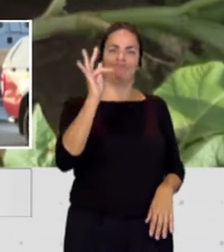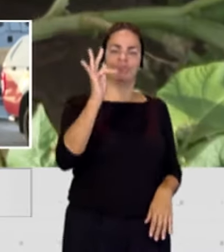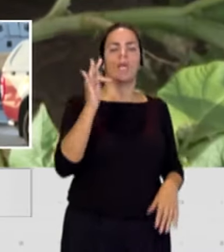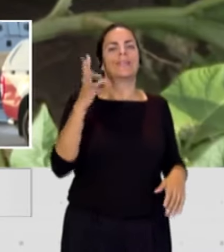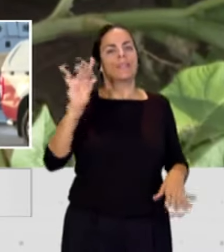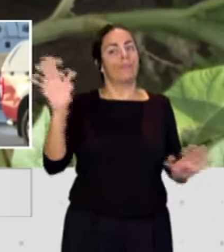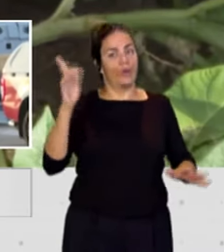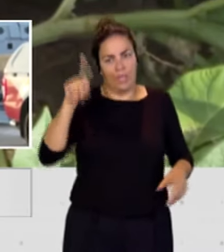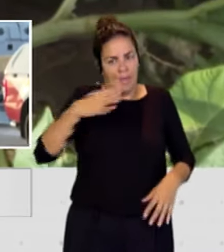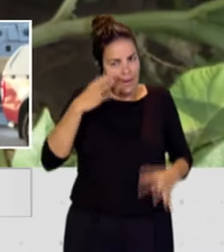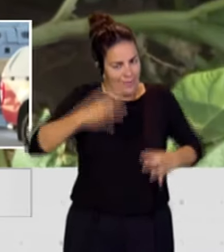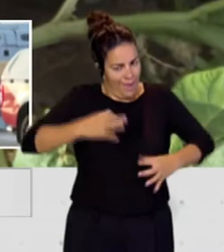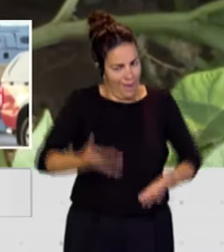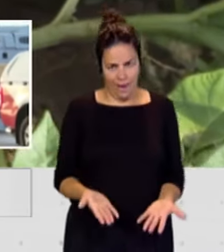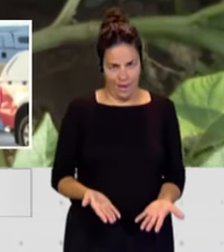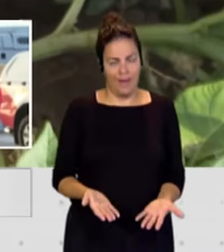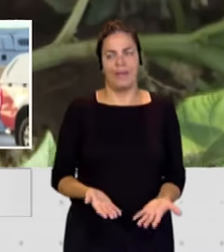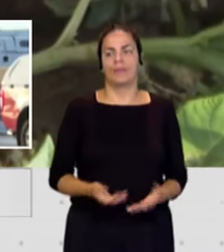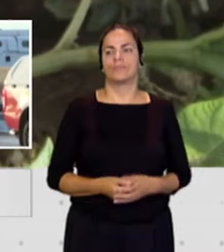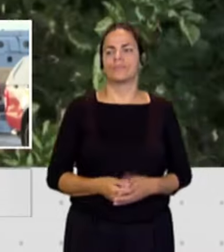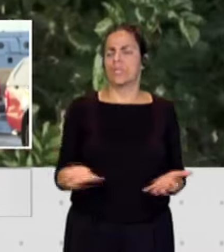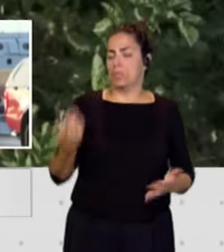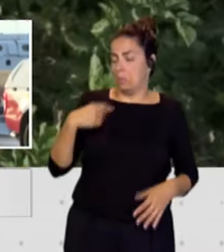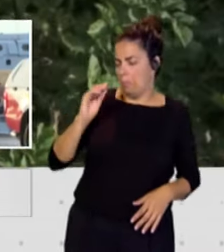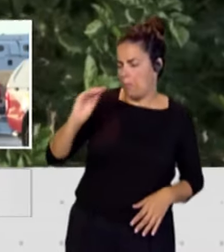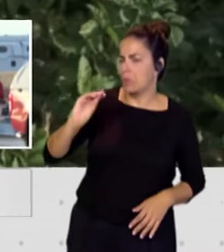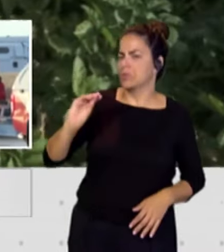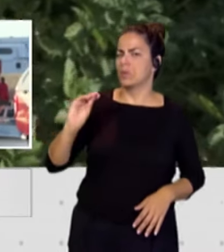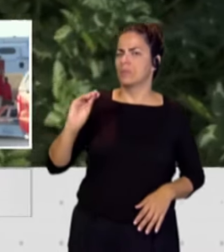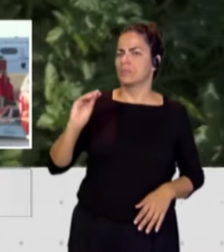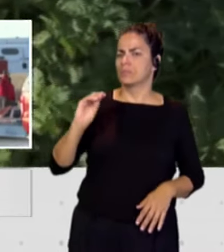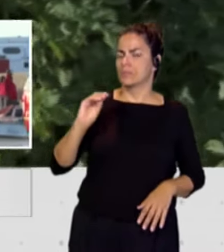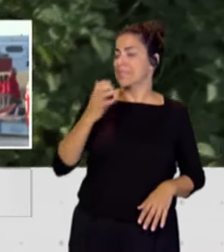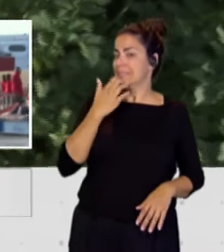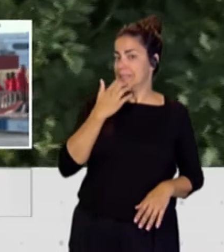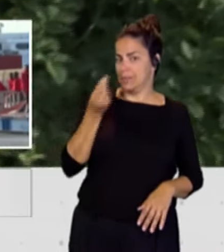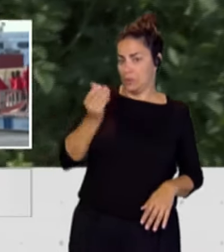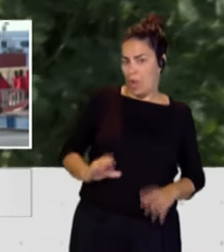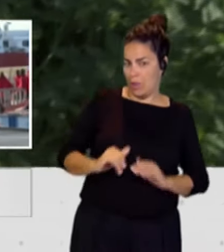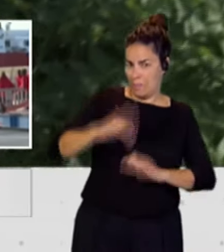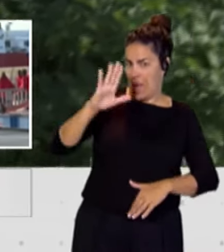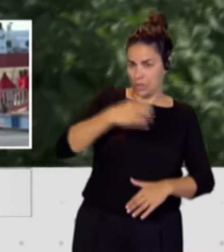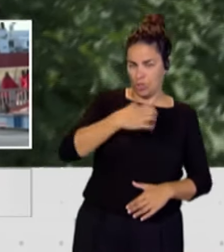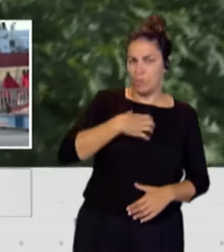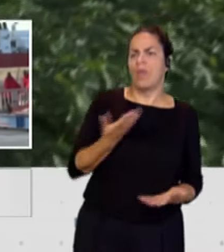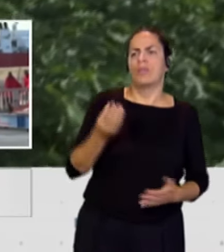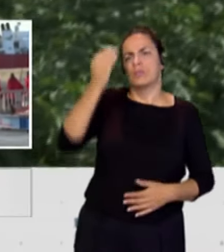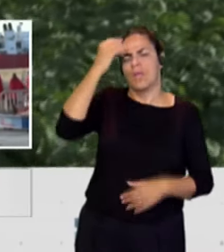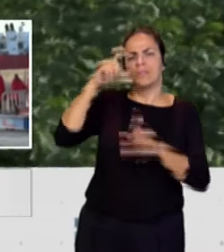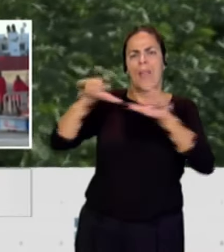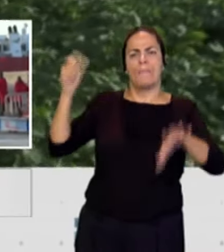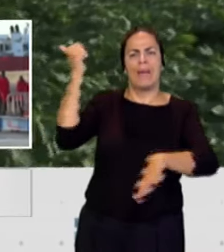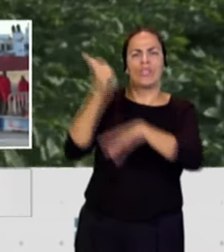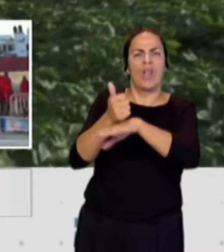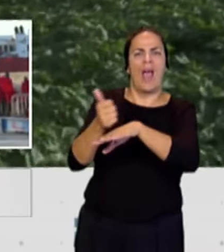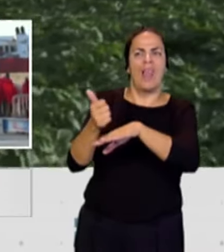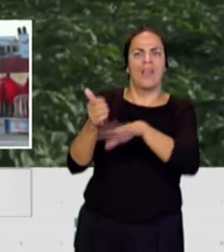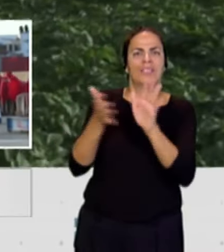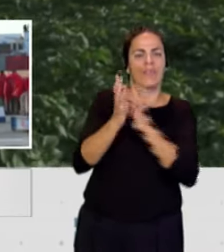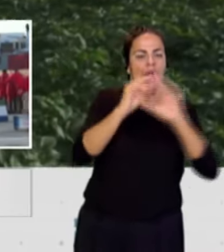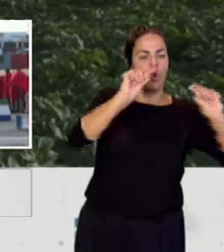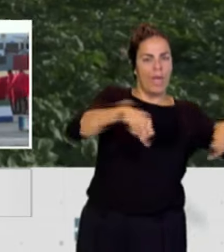ser realista no y si no es posible le pregunto esa actualización esa subida de Los sueldos para la patronal en qué consistiría la actualización del